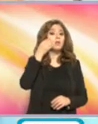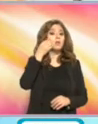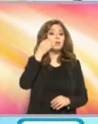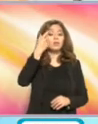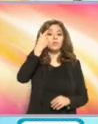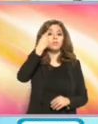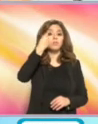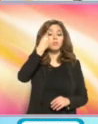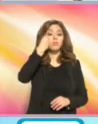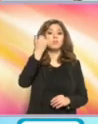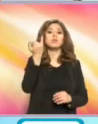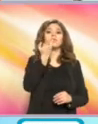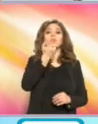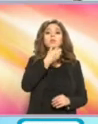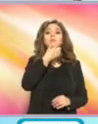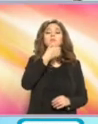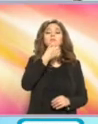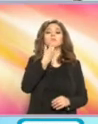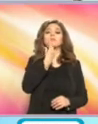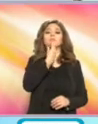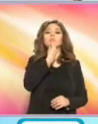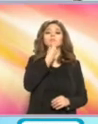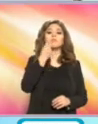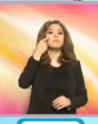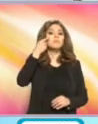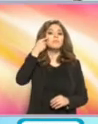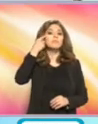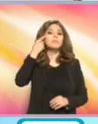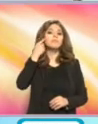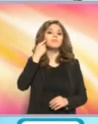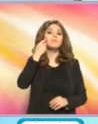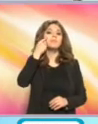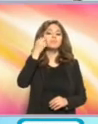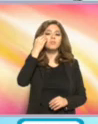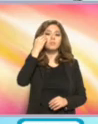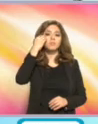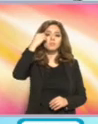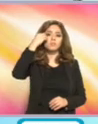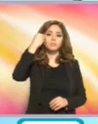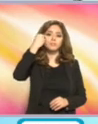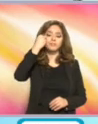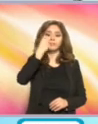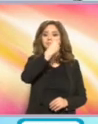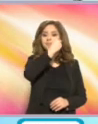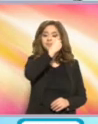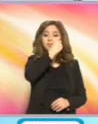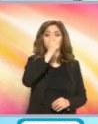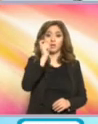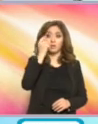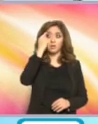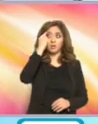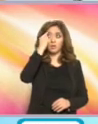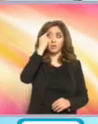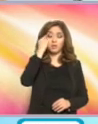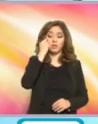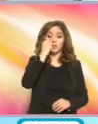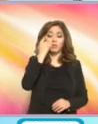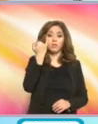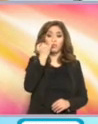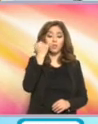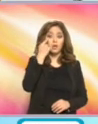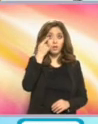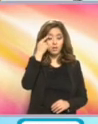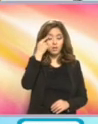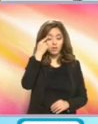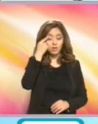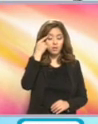Se aplica en mentón, se aplica en pómulos también, para aumentar el pómulo. ¿En el área de ojos se puede? En el área de los ojos, abajo de los